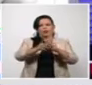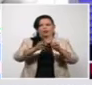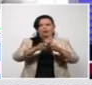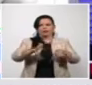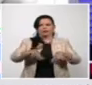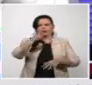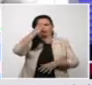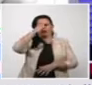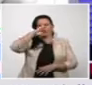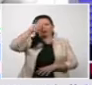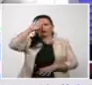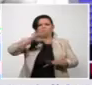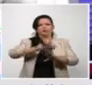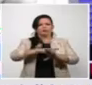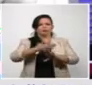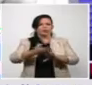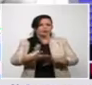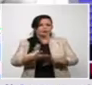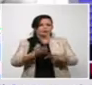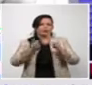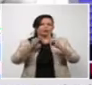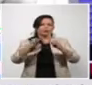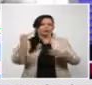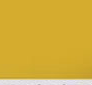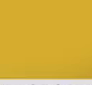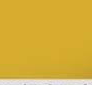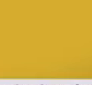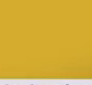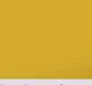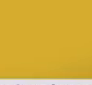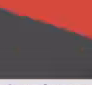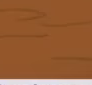inmediato a la situación internacional tras la pausa.